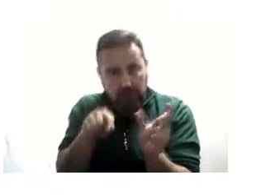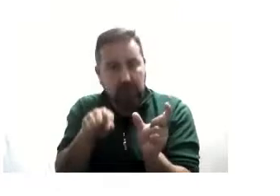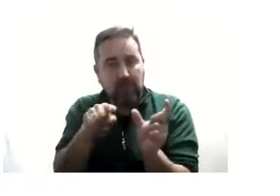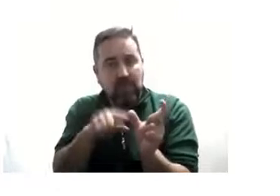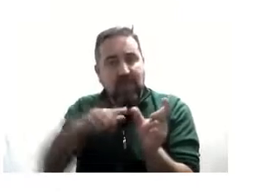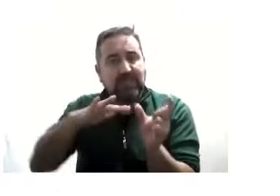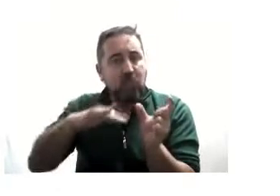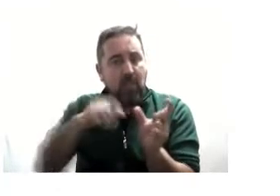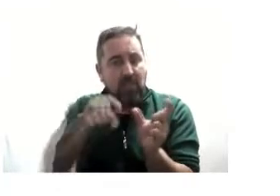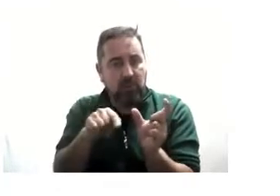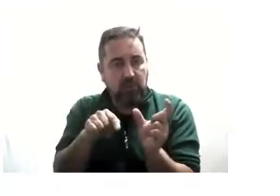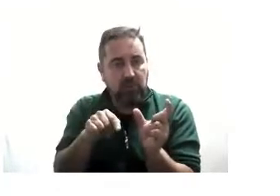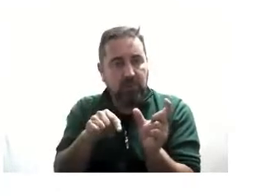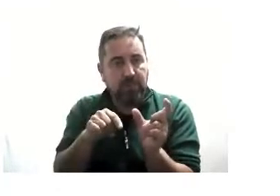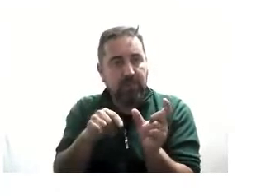implantes están